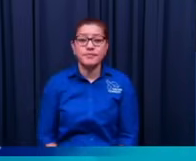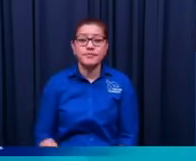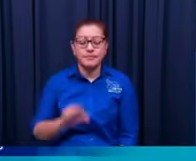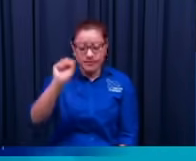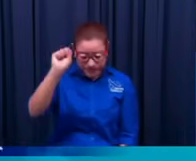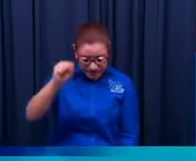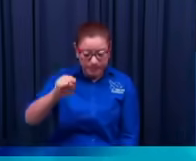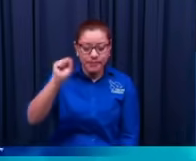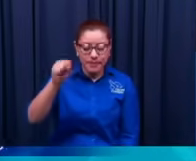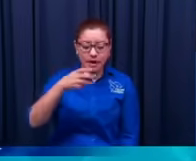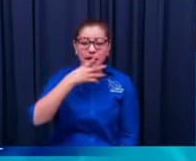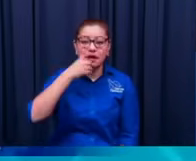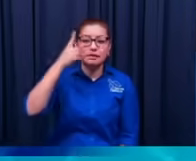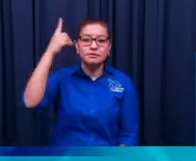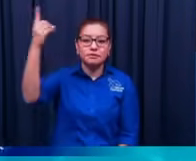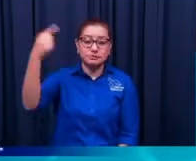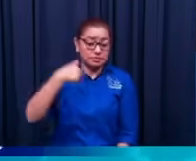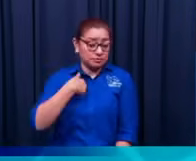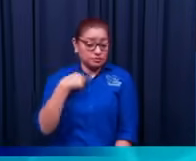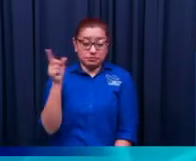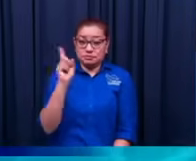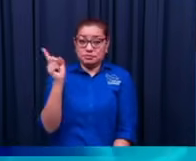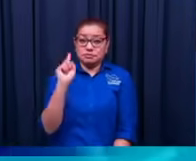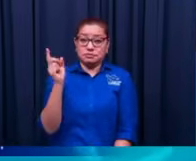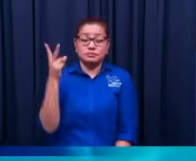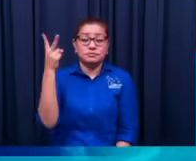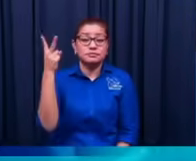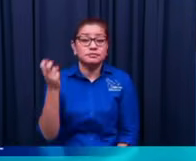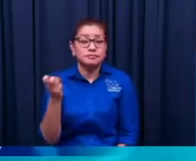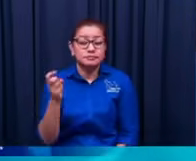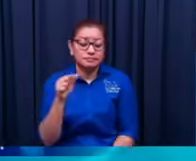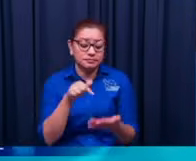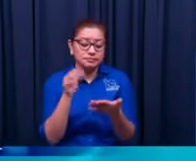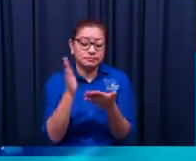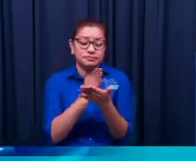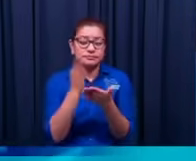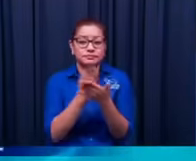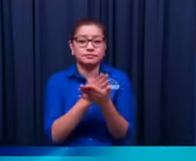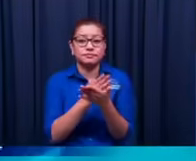Sí, es que Dios lo dijo, es que no lo sé. Yo solo estoy repitiendo lo que leo en la Biblia.